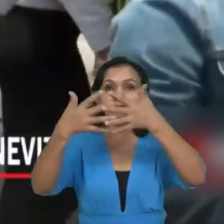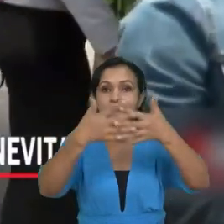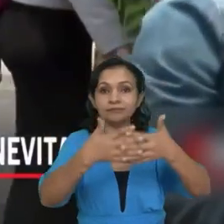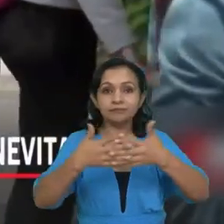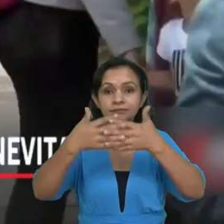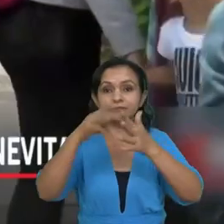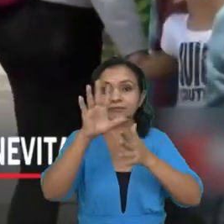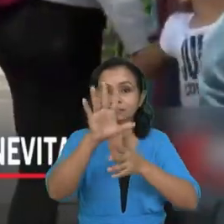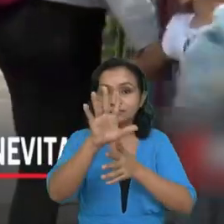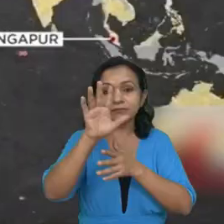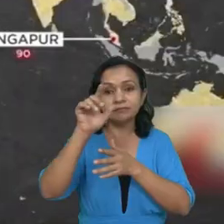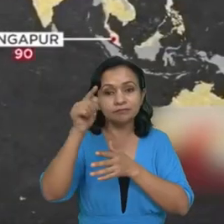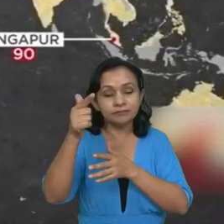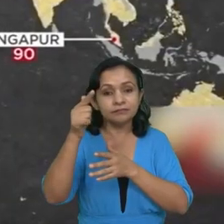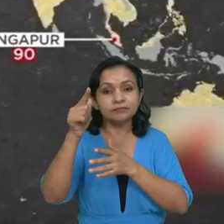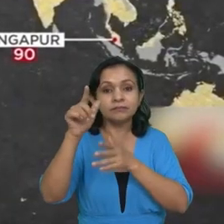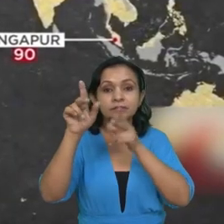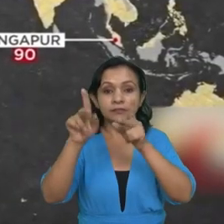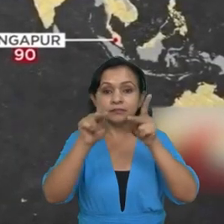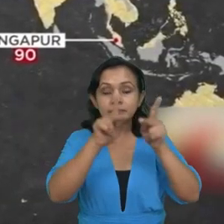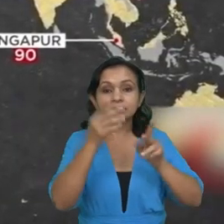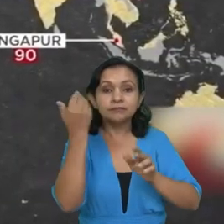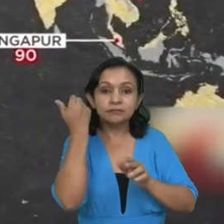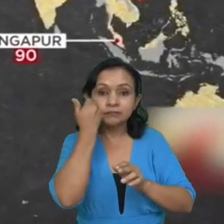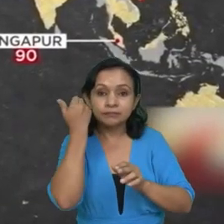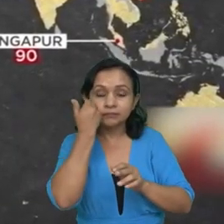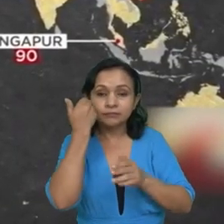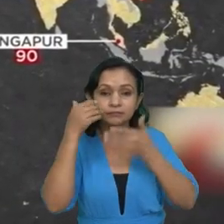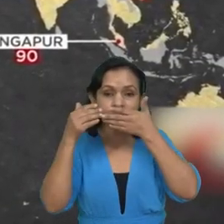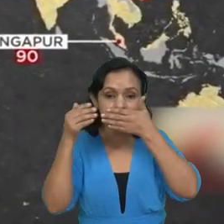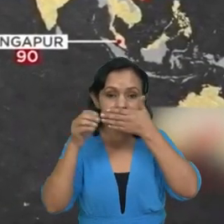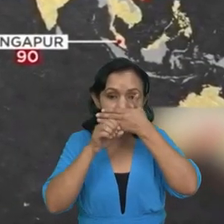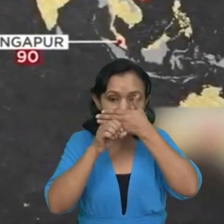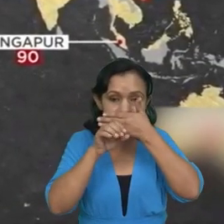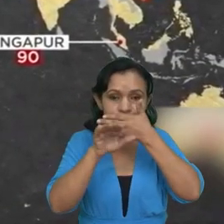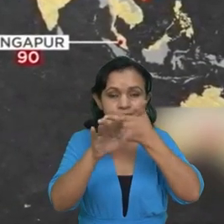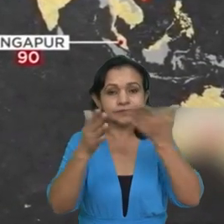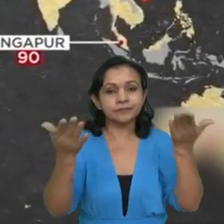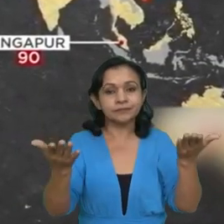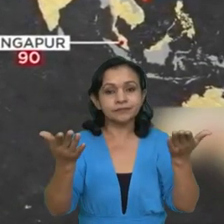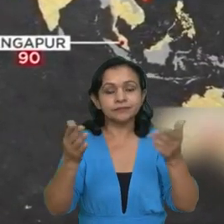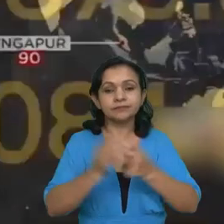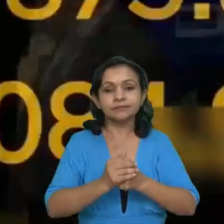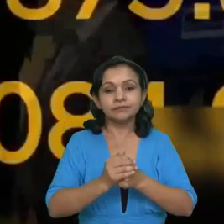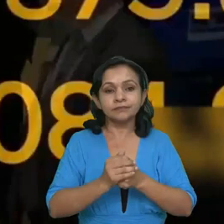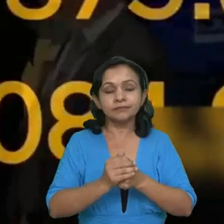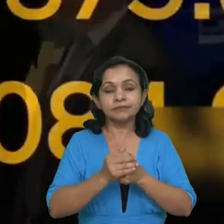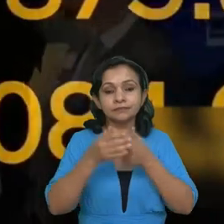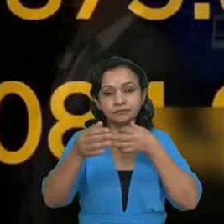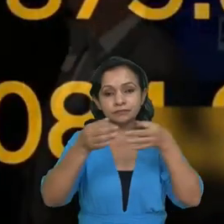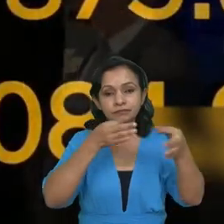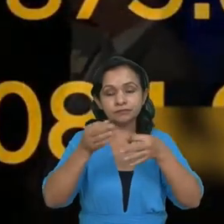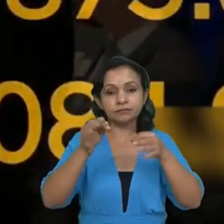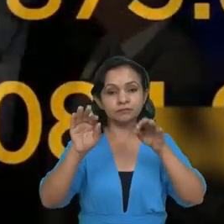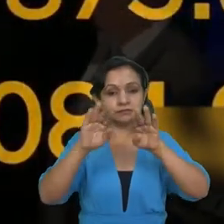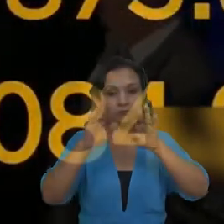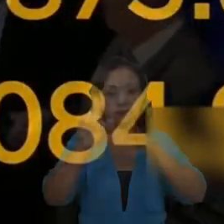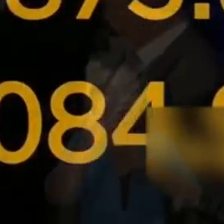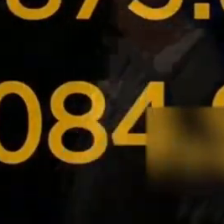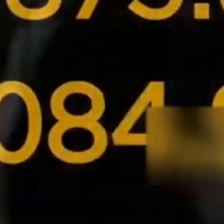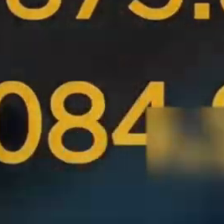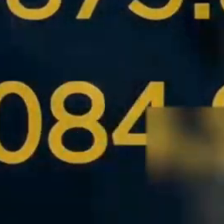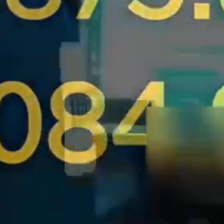hay 57 personas infectadas con el cob y 19 para el canal parlamentario informó luis